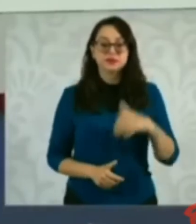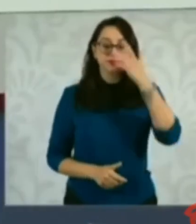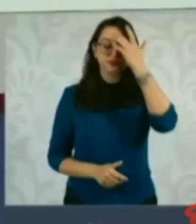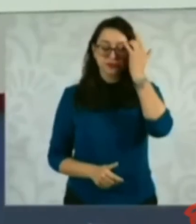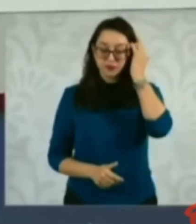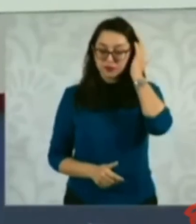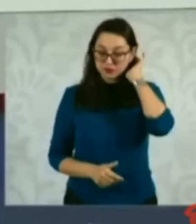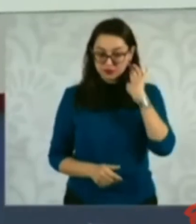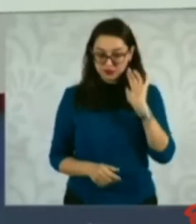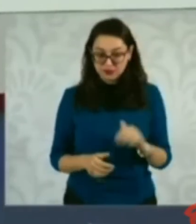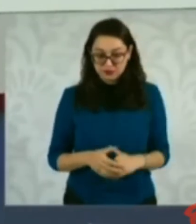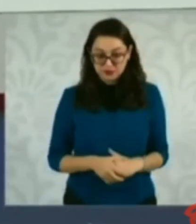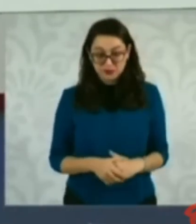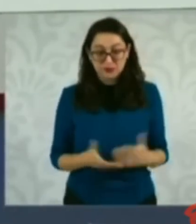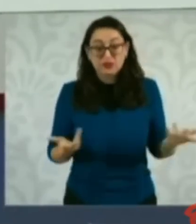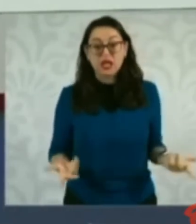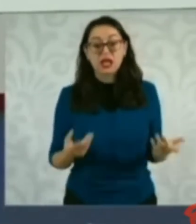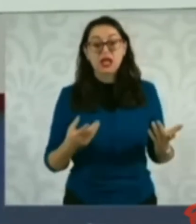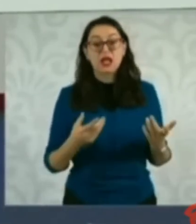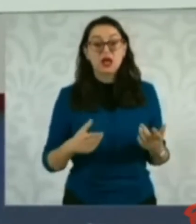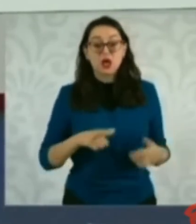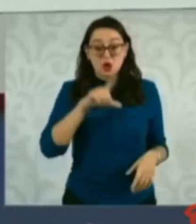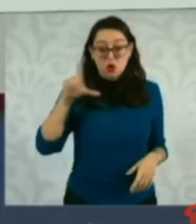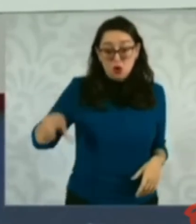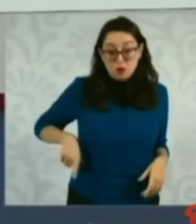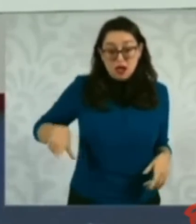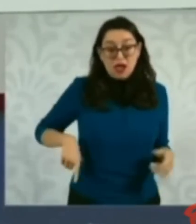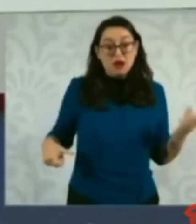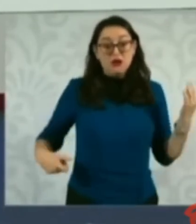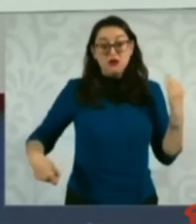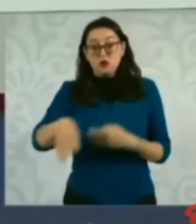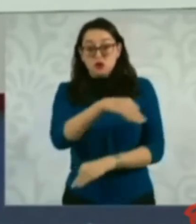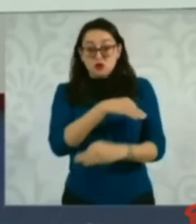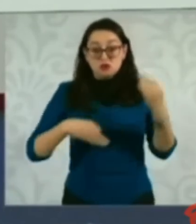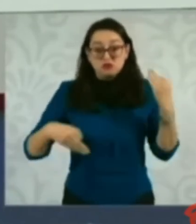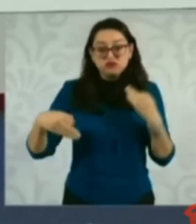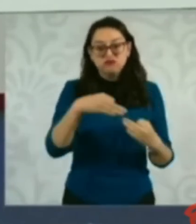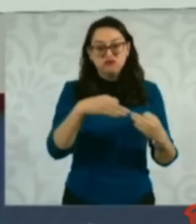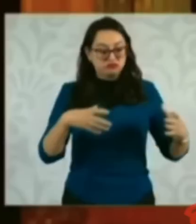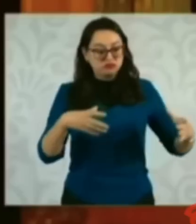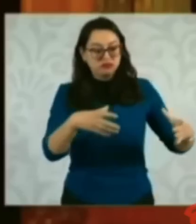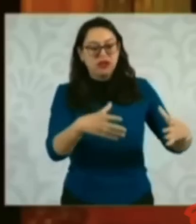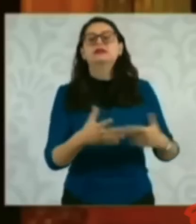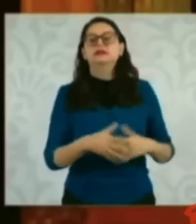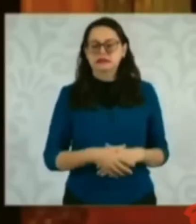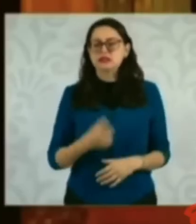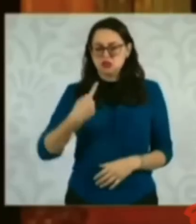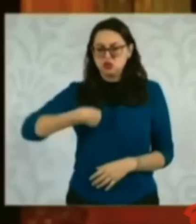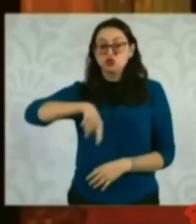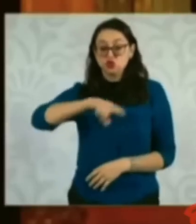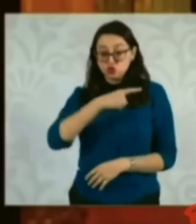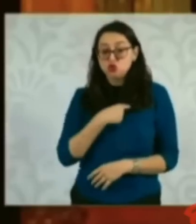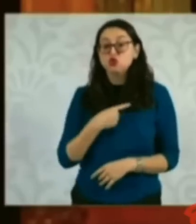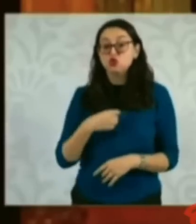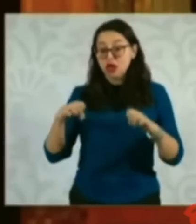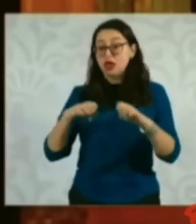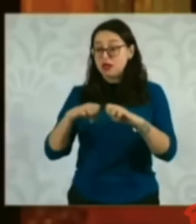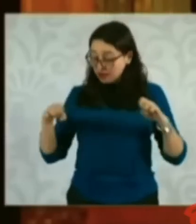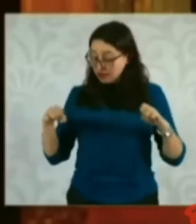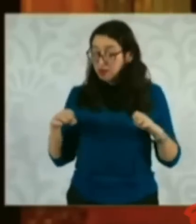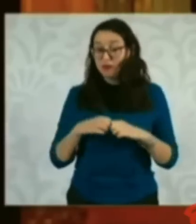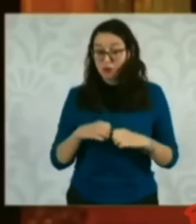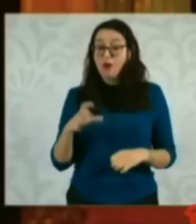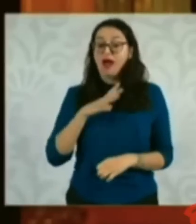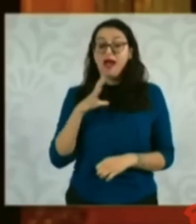Todo un equipo de gobierno, pues sí, es lo que estamos haciendo, nada más que ni vamos a regresar a la guerra contra el narco y tenemos